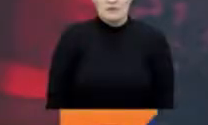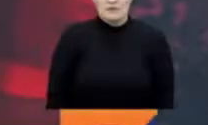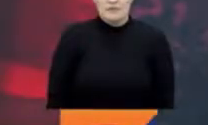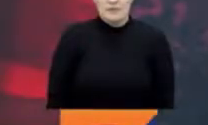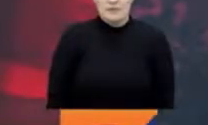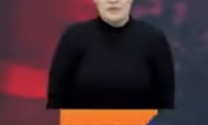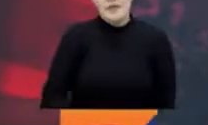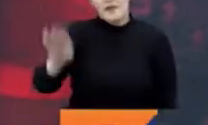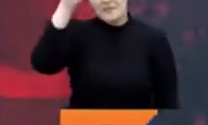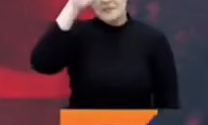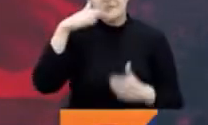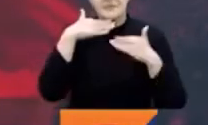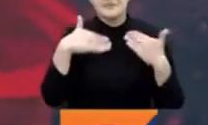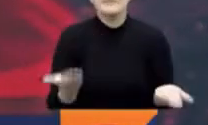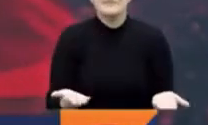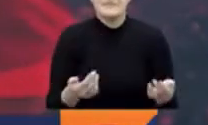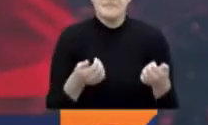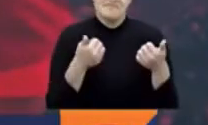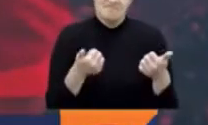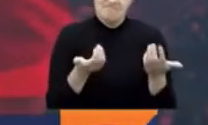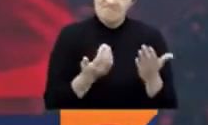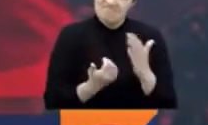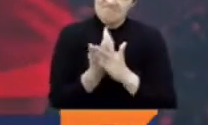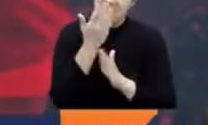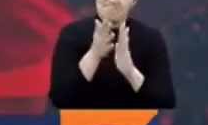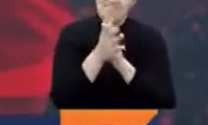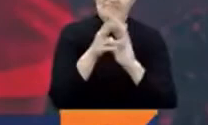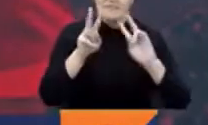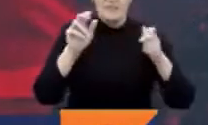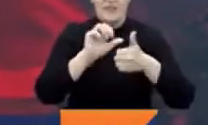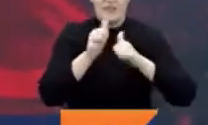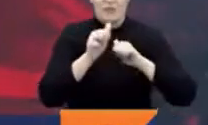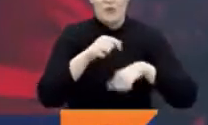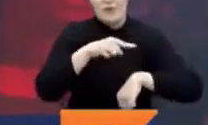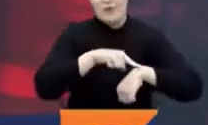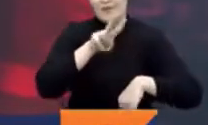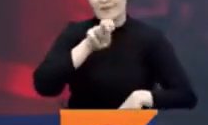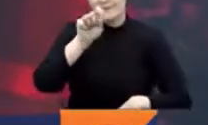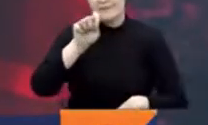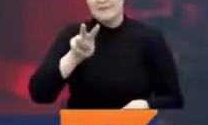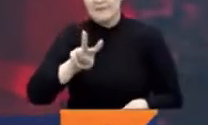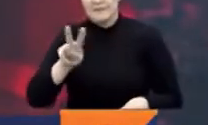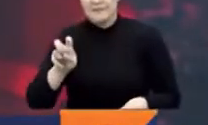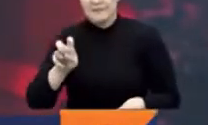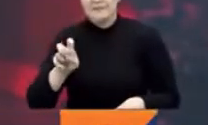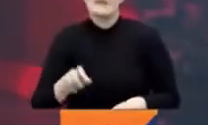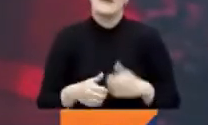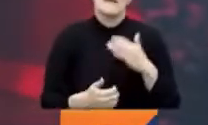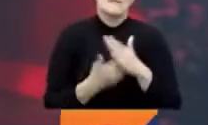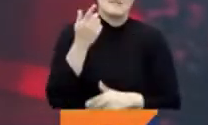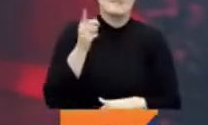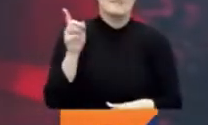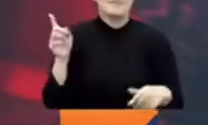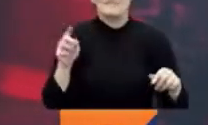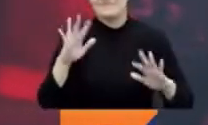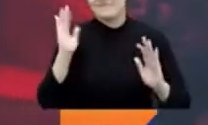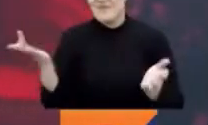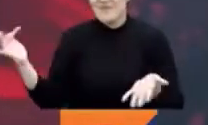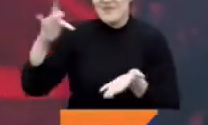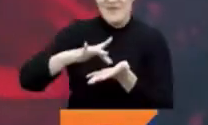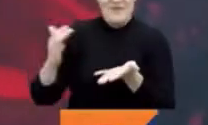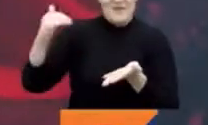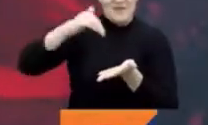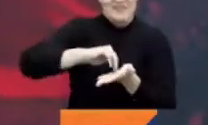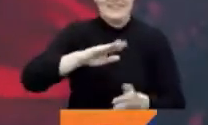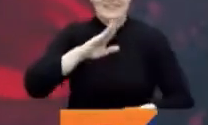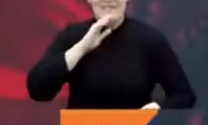Hola, ¿qué tal? ¿Cómo están? Comenzamos toda la información deportiva a las 7 de la noche, 26 minutos. Iniciamos con el regreso del Guajiro Luis Díaz, quien